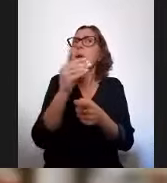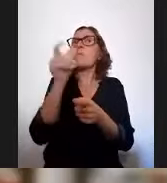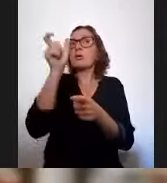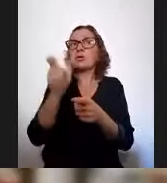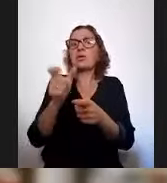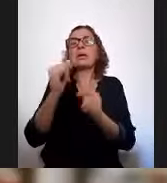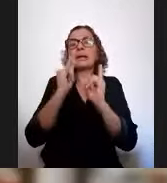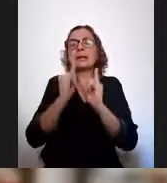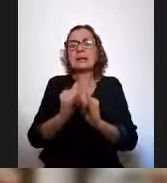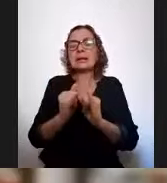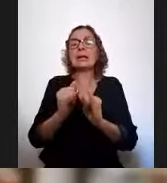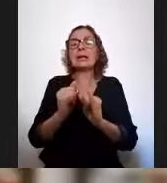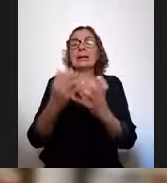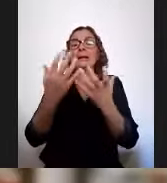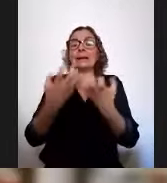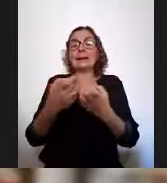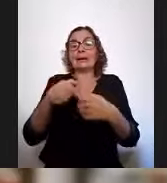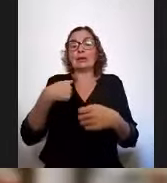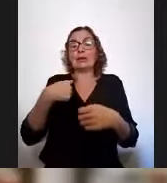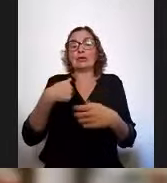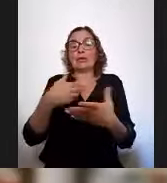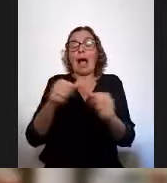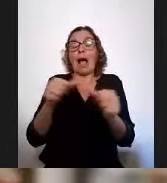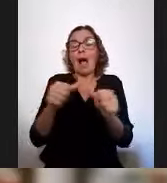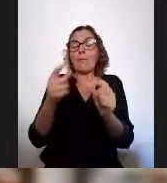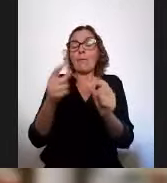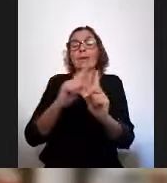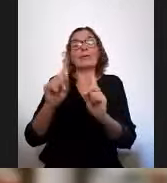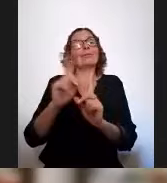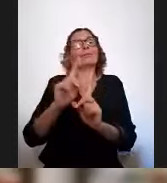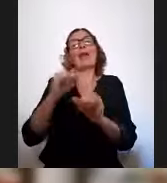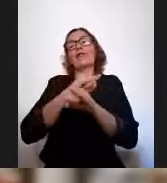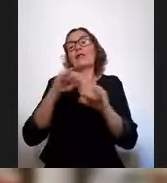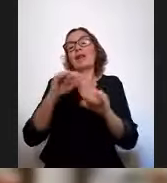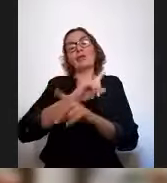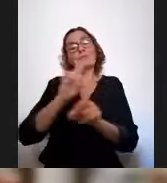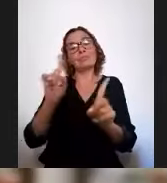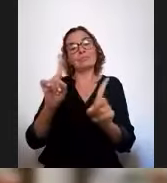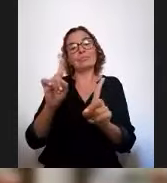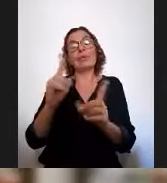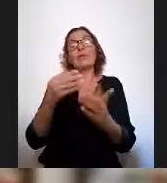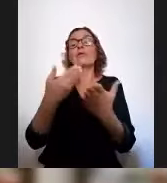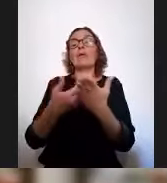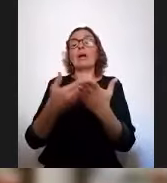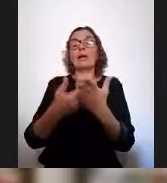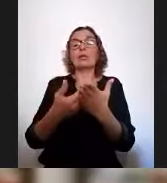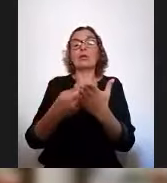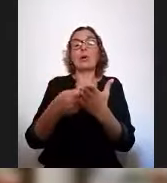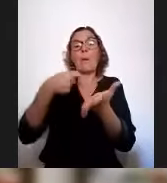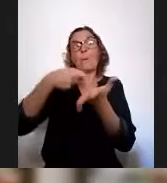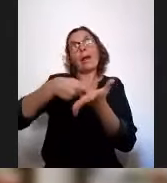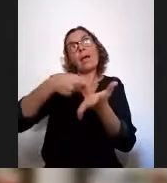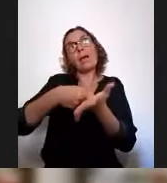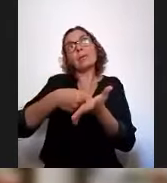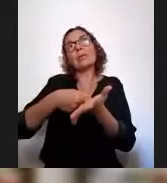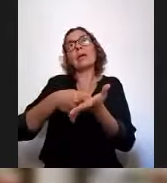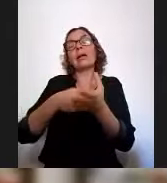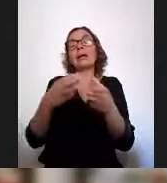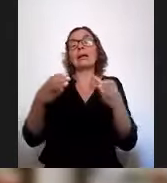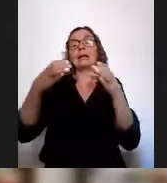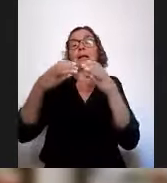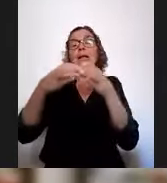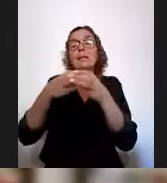iban a querer este producto, pero finalmente no fue así. Me faltó financiamiento, el equipo que